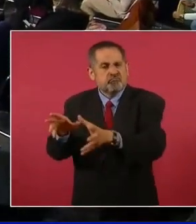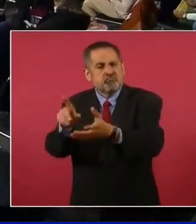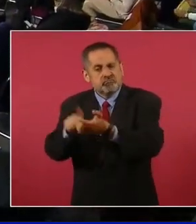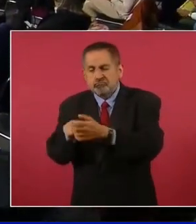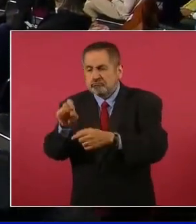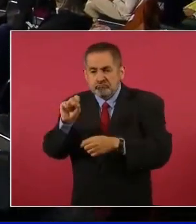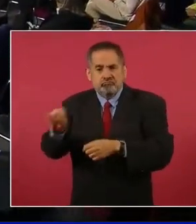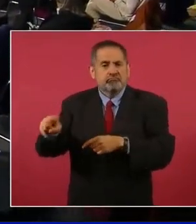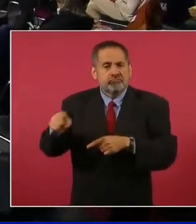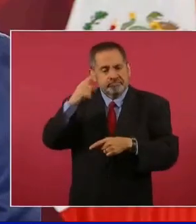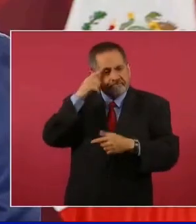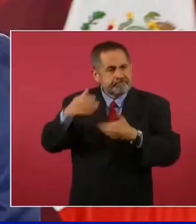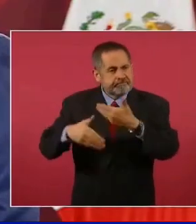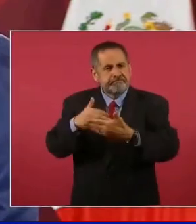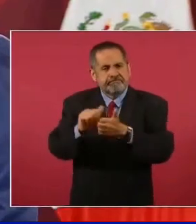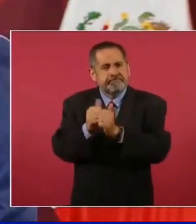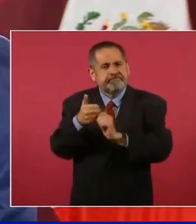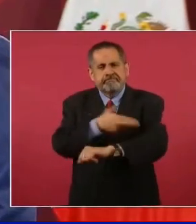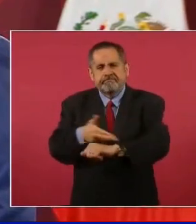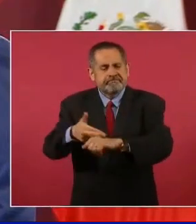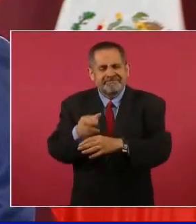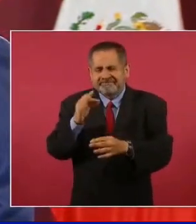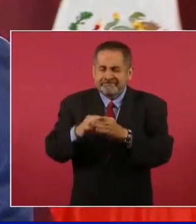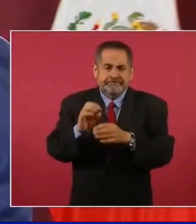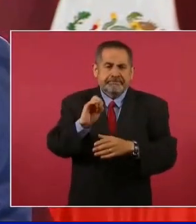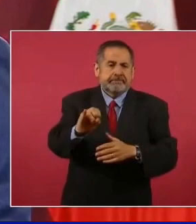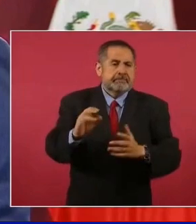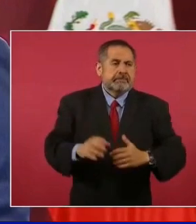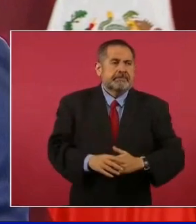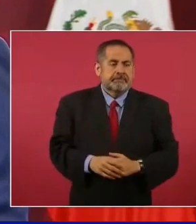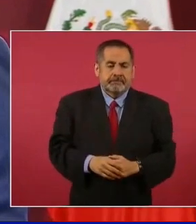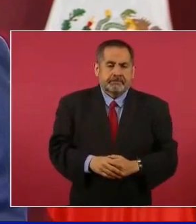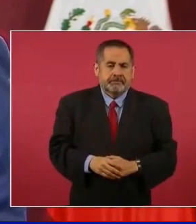llevando a la práctica.